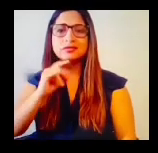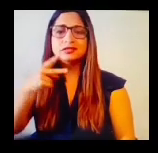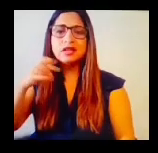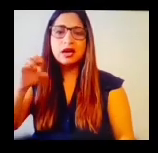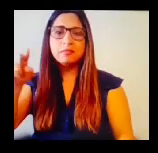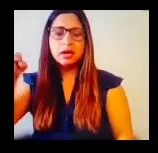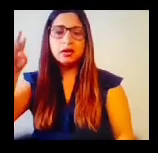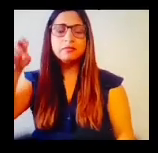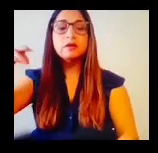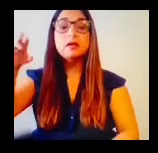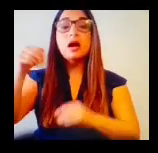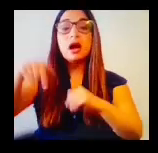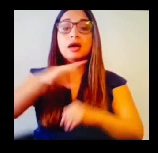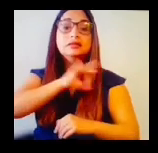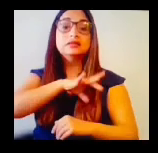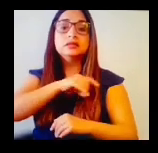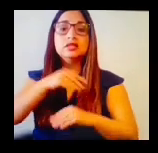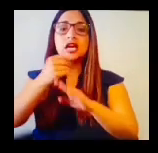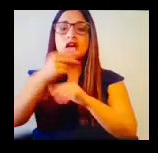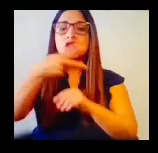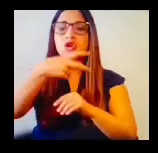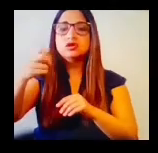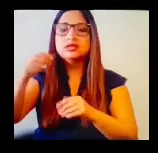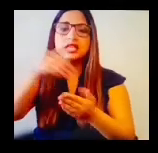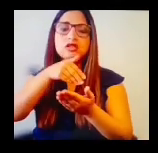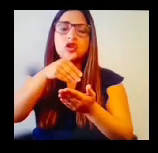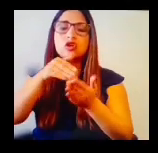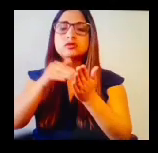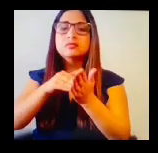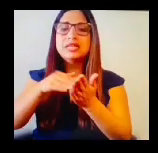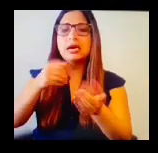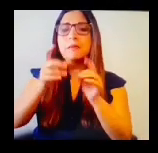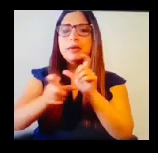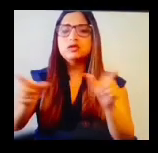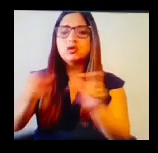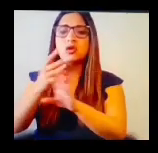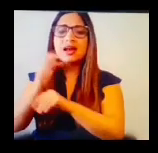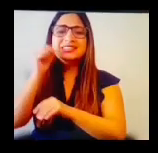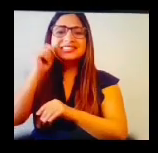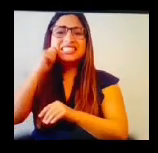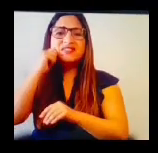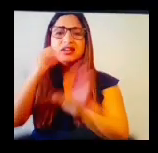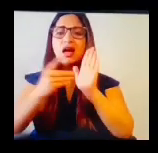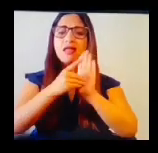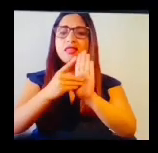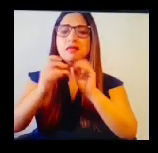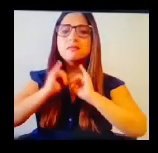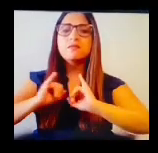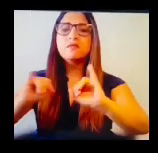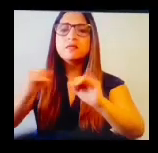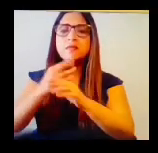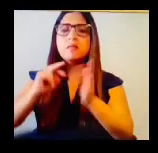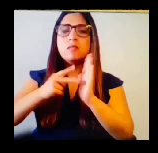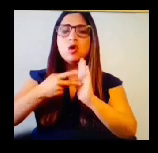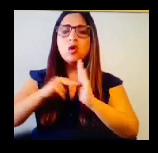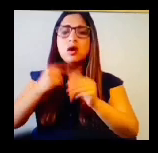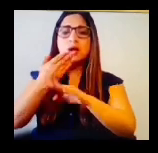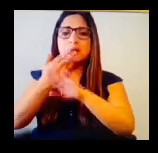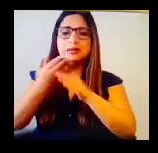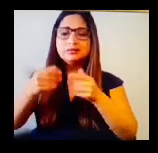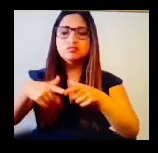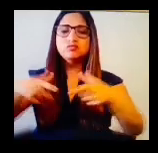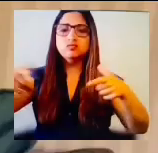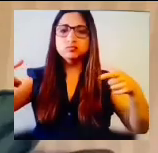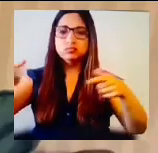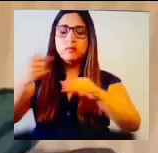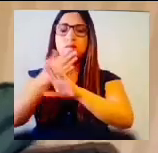Chile son alrededor de 200.000 personas? Estos datos indican que estamos ante una epidemia, lo que implica un problema de salud